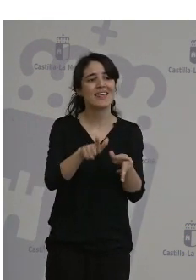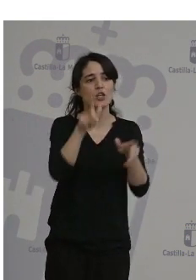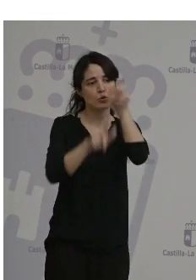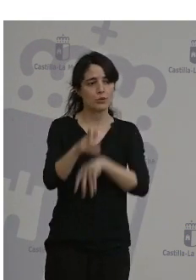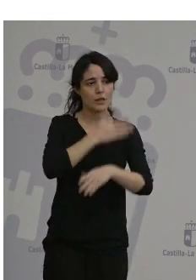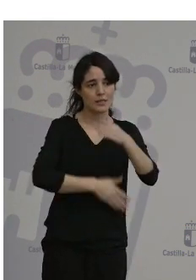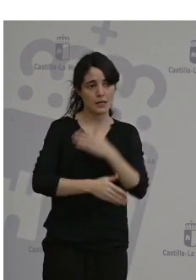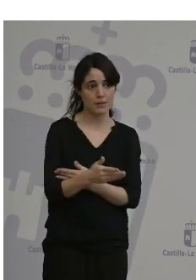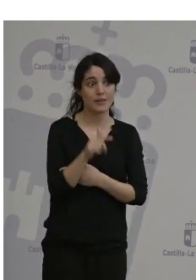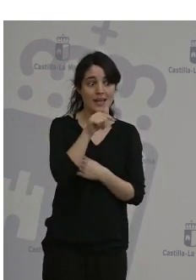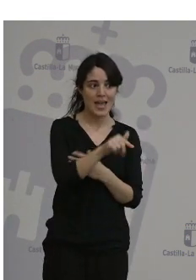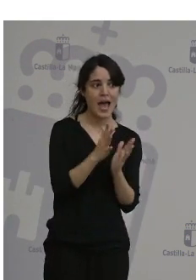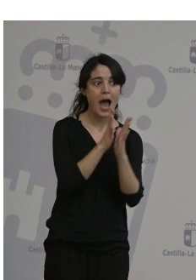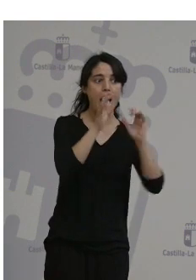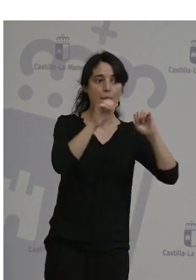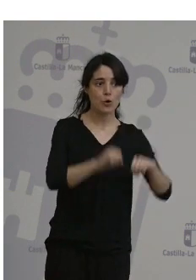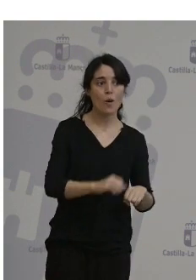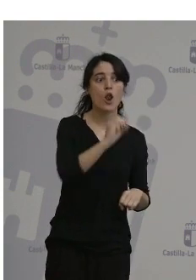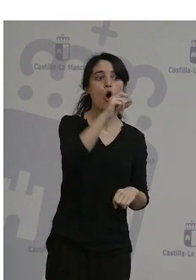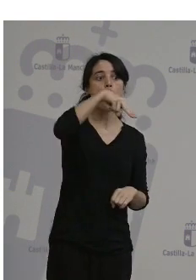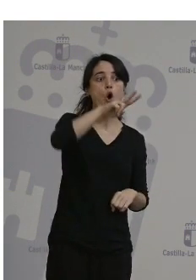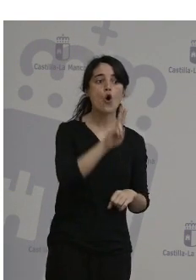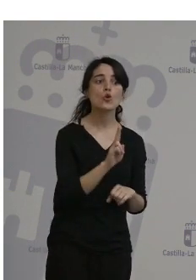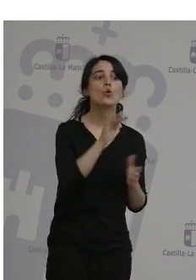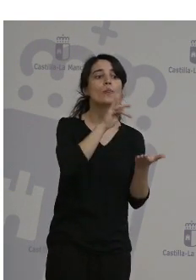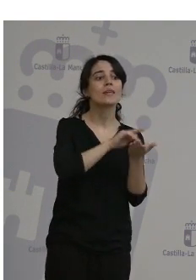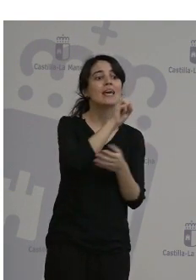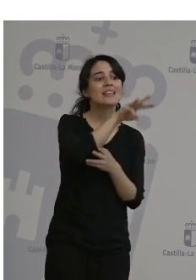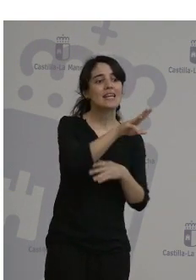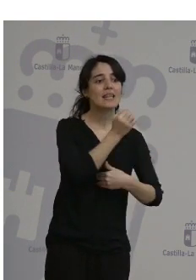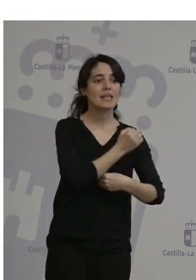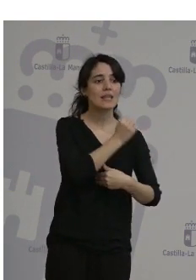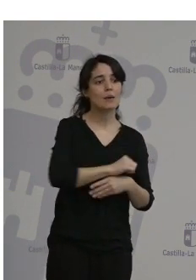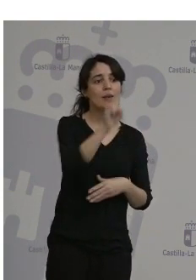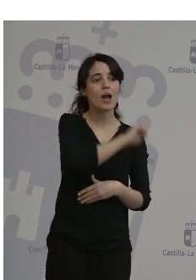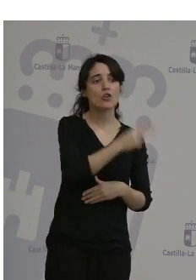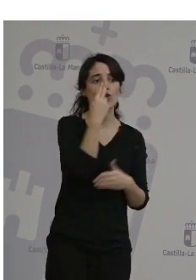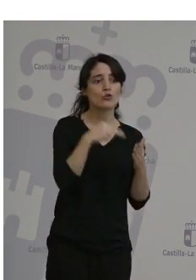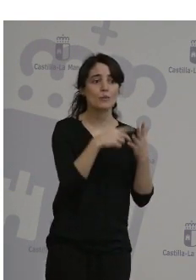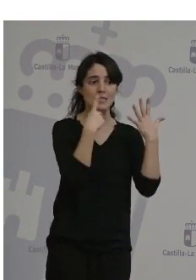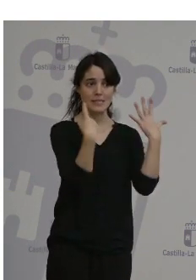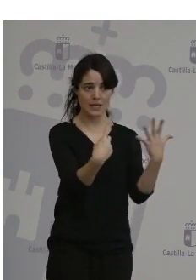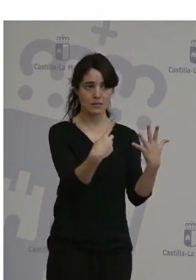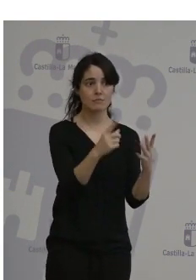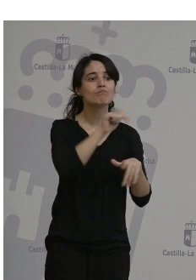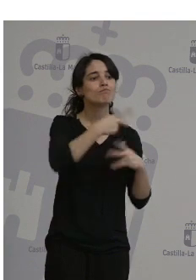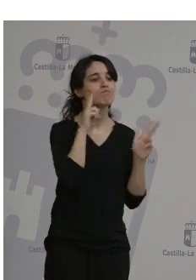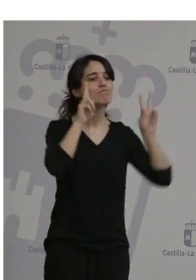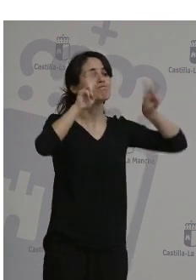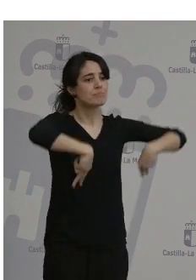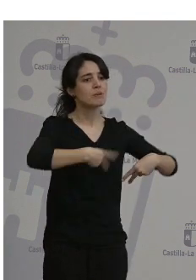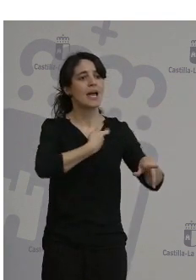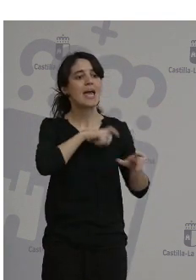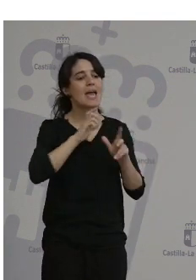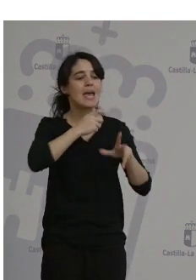Discapacidad, aprobada por la ONU el 13 de diciembre del 2006, ratificada por el Estado español el 23 de